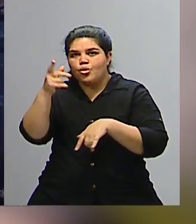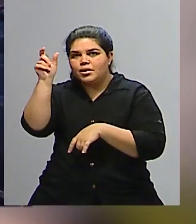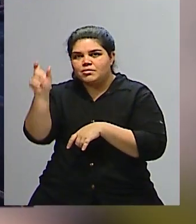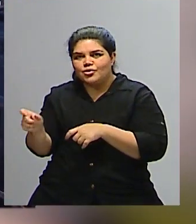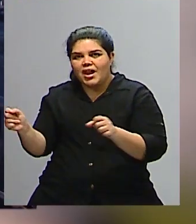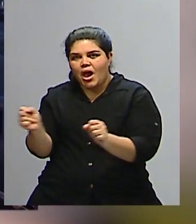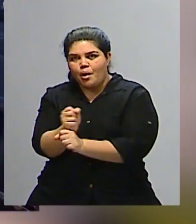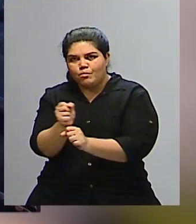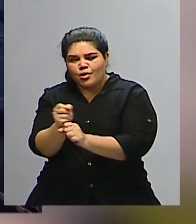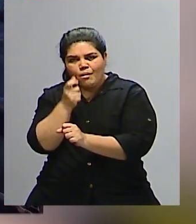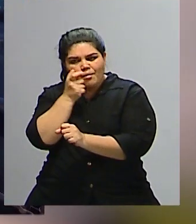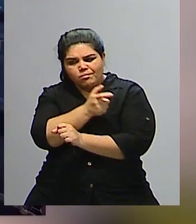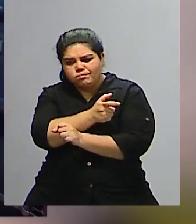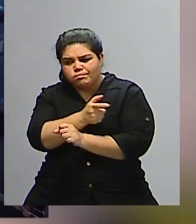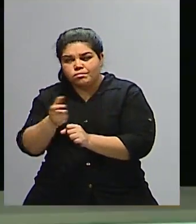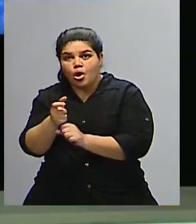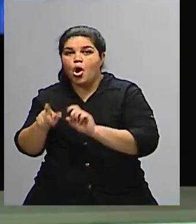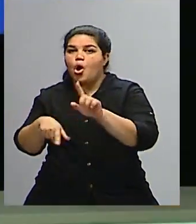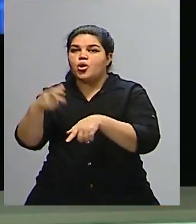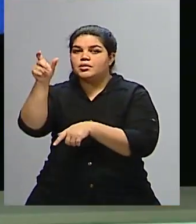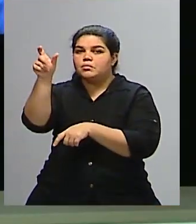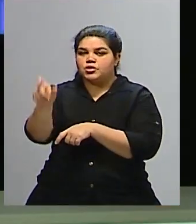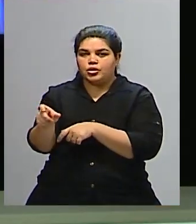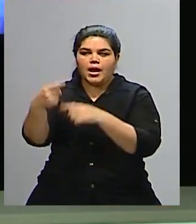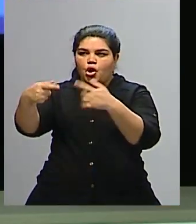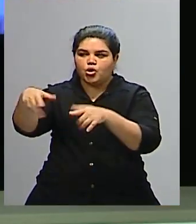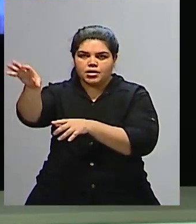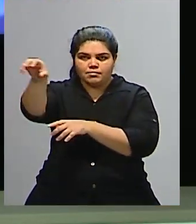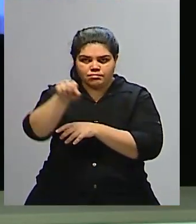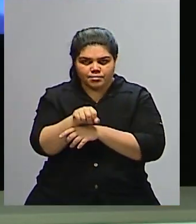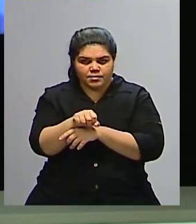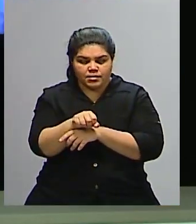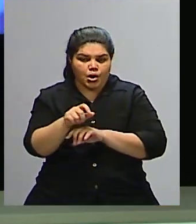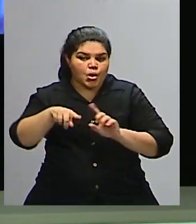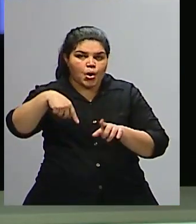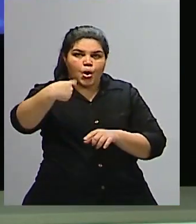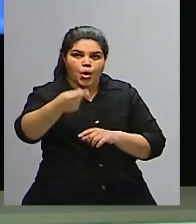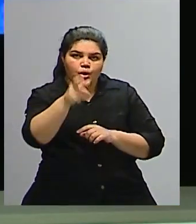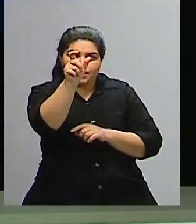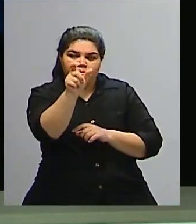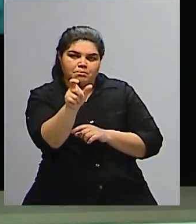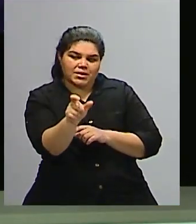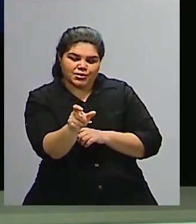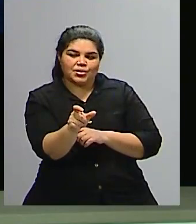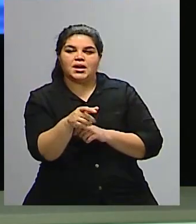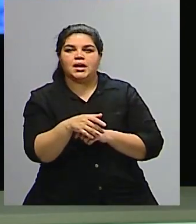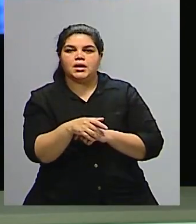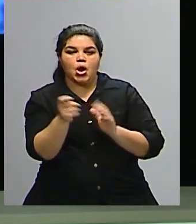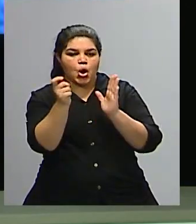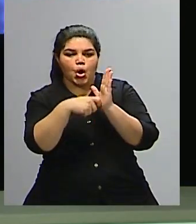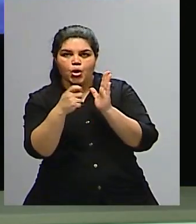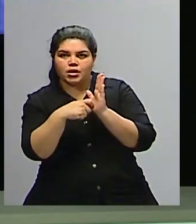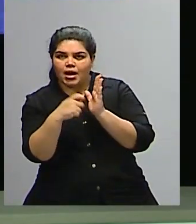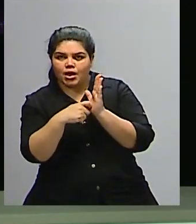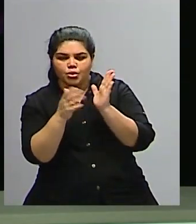el proveedor va a traer los bienes, otra persona va a verificar que los bienes están de acuerdo a ese contrato que han suscrito y